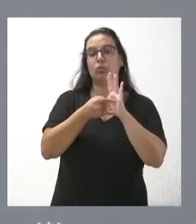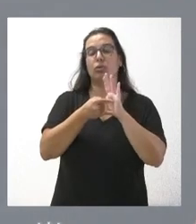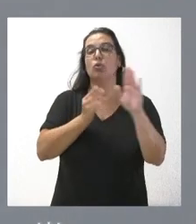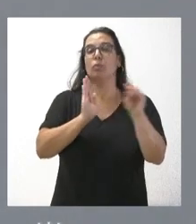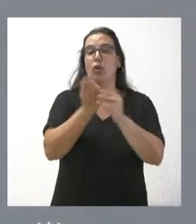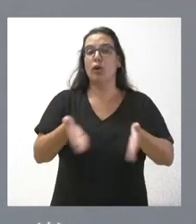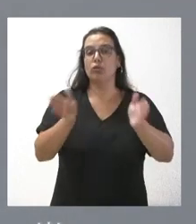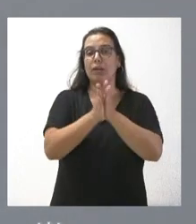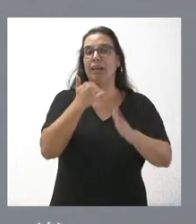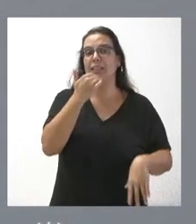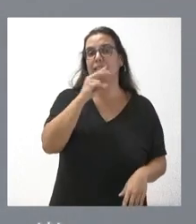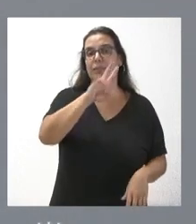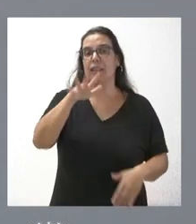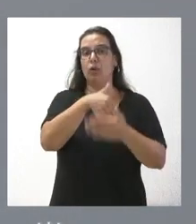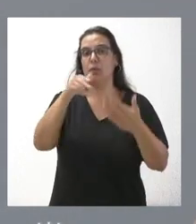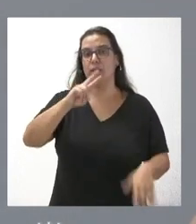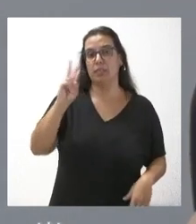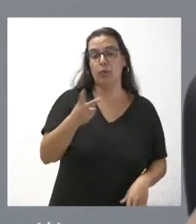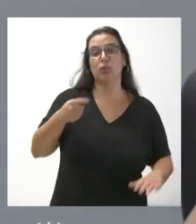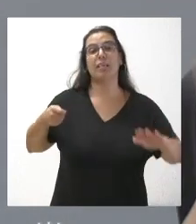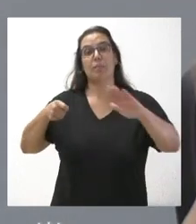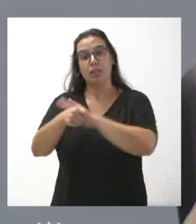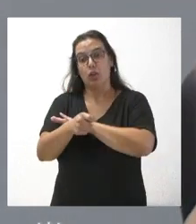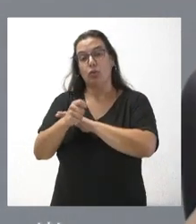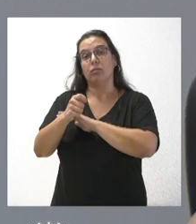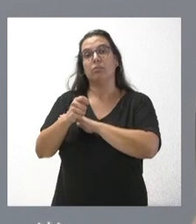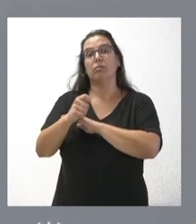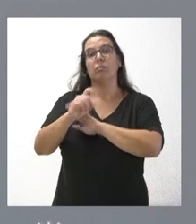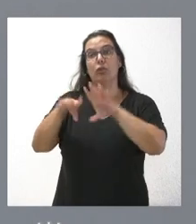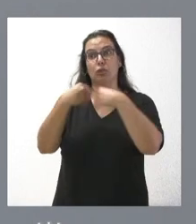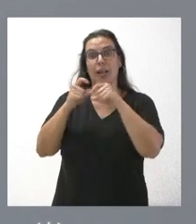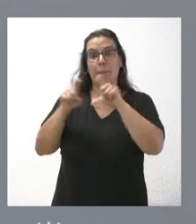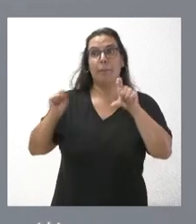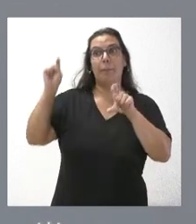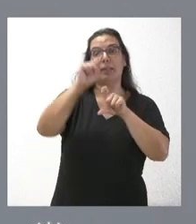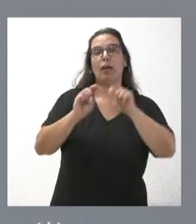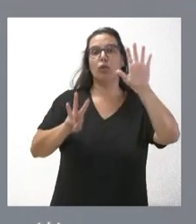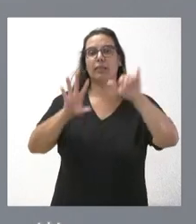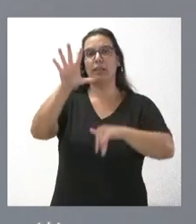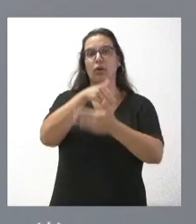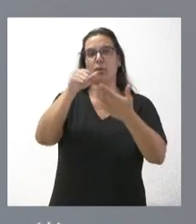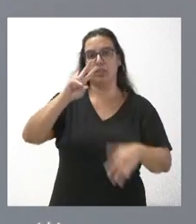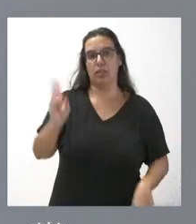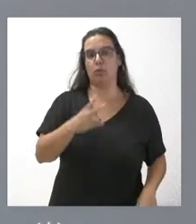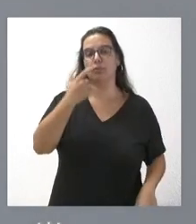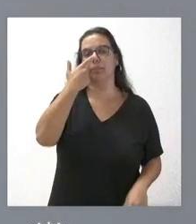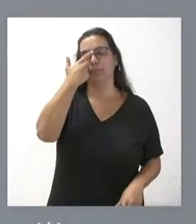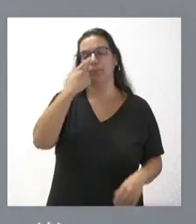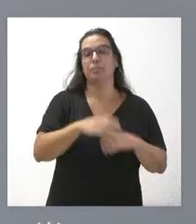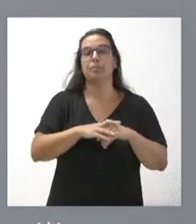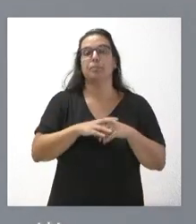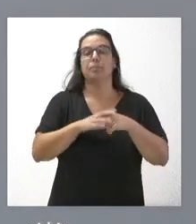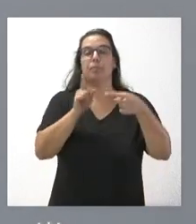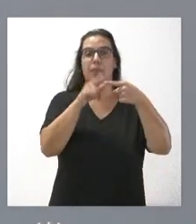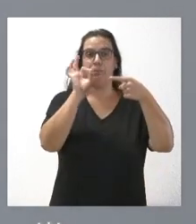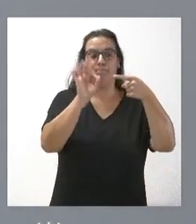próxima a los 25 millones de euros y una inversión general de carácter empresarial de 85 millones de euros. Un segundo bloque en